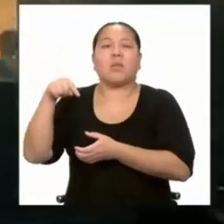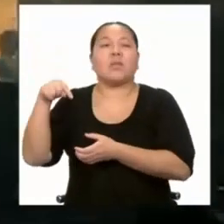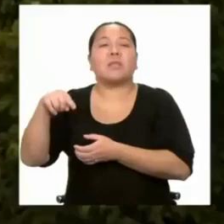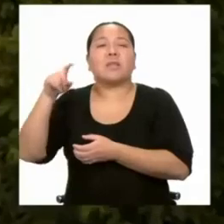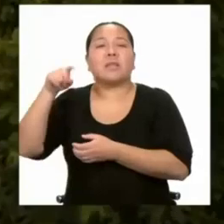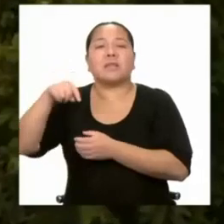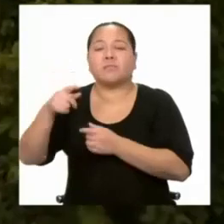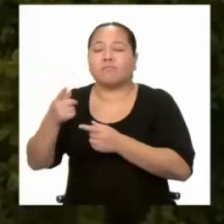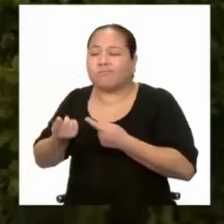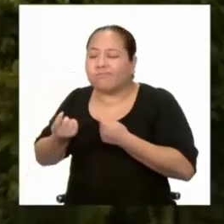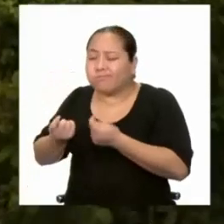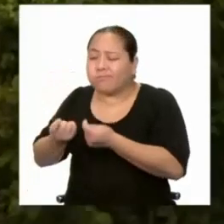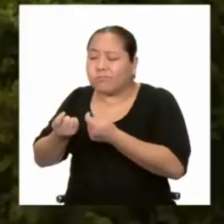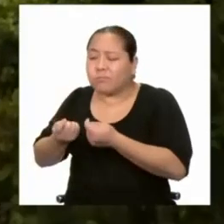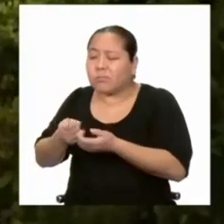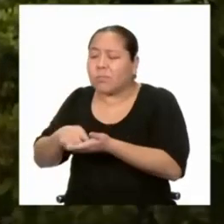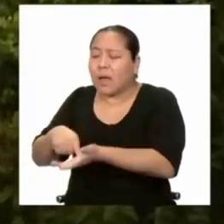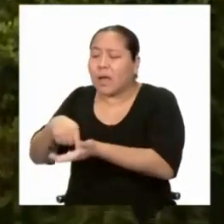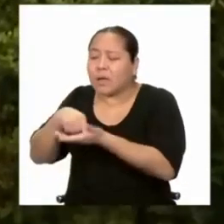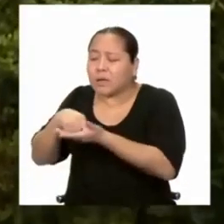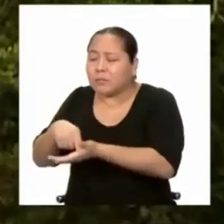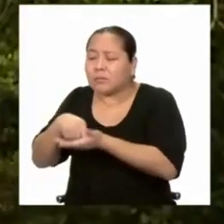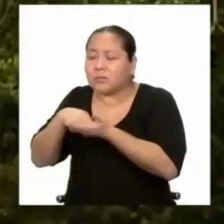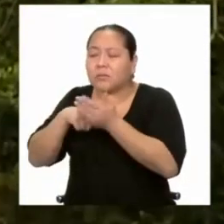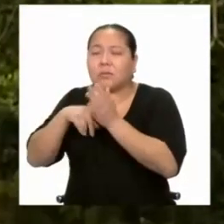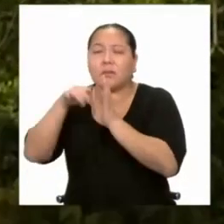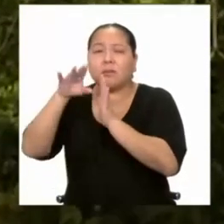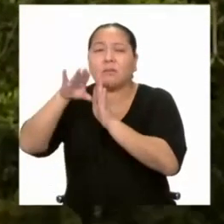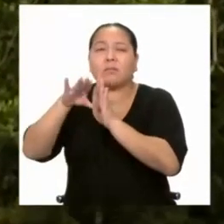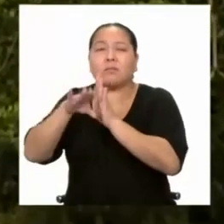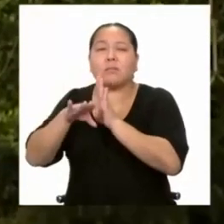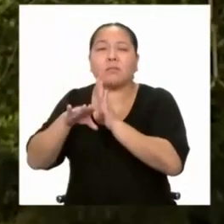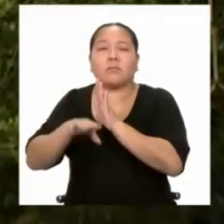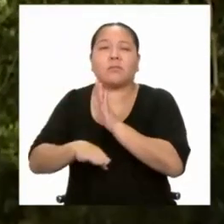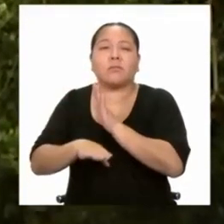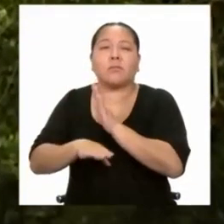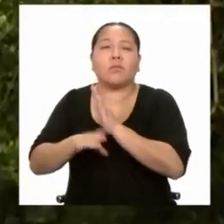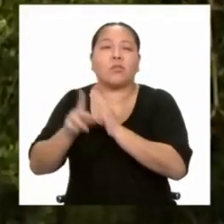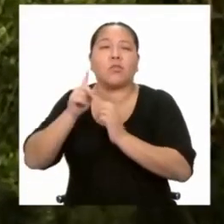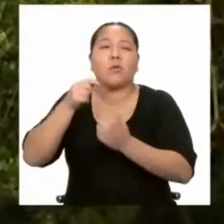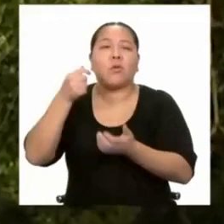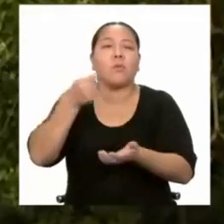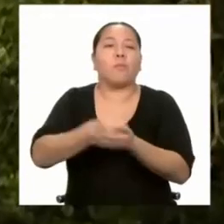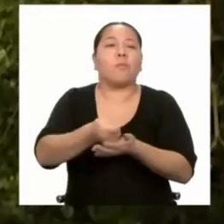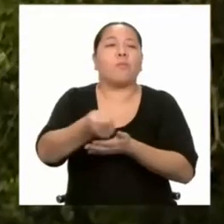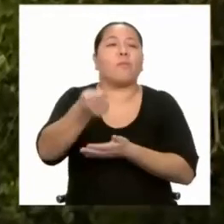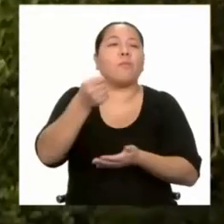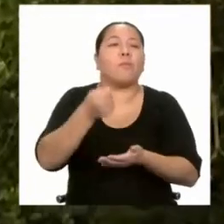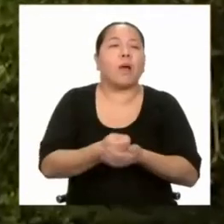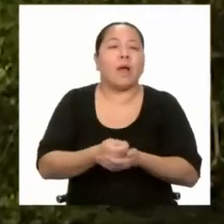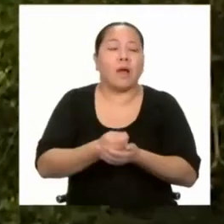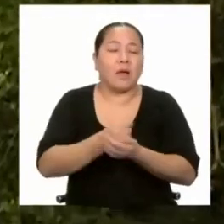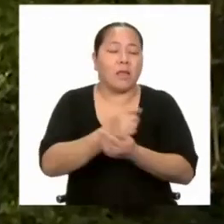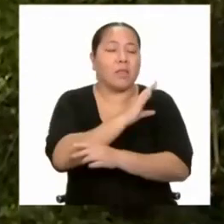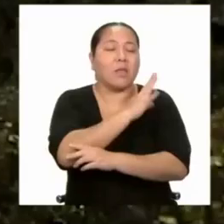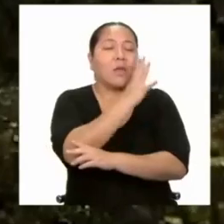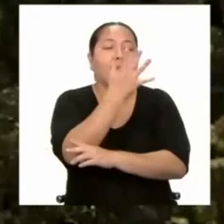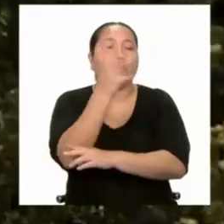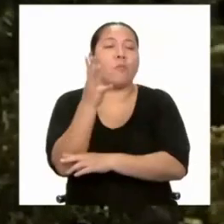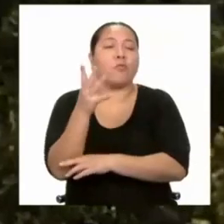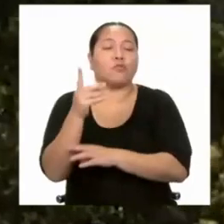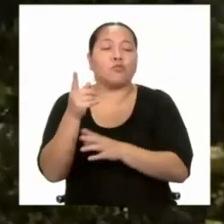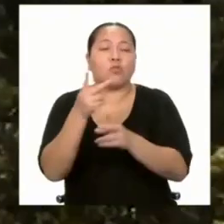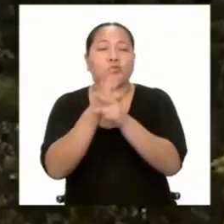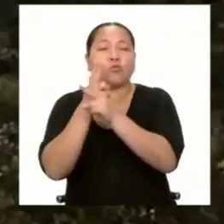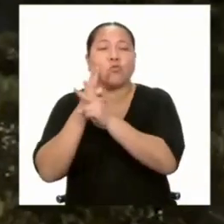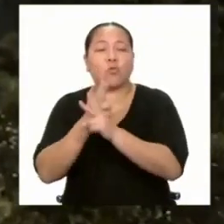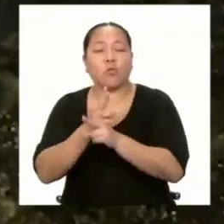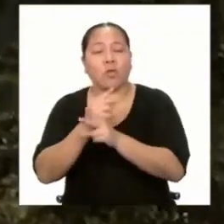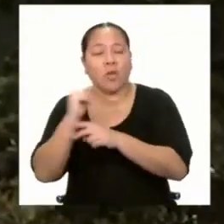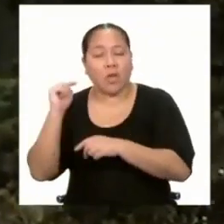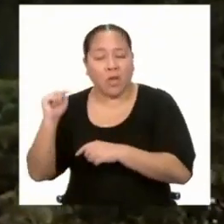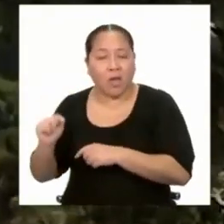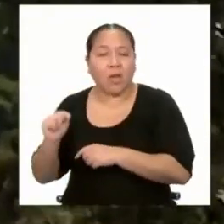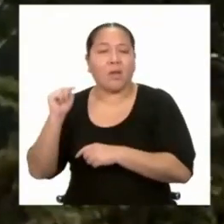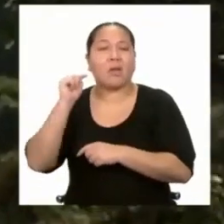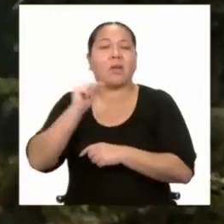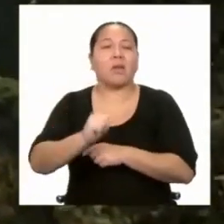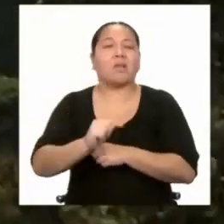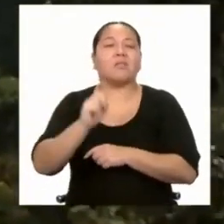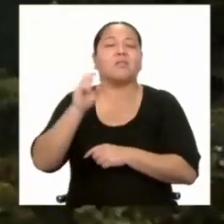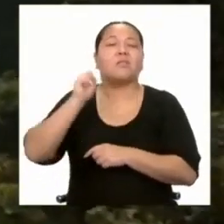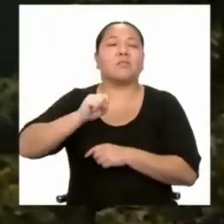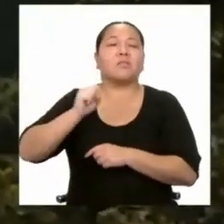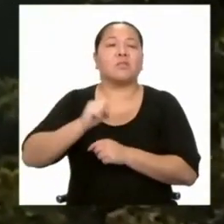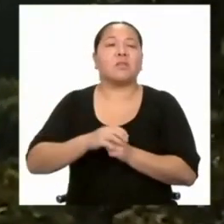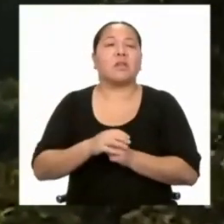carbono. Estas pueden hacerlo si pagan para mantener los bosques en pie. Esto es exactamente lo